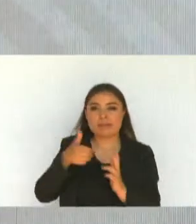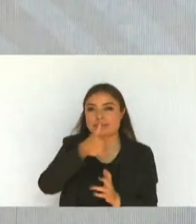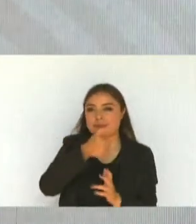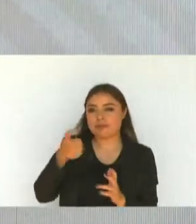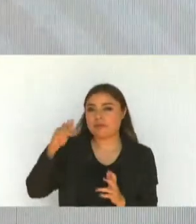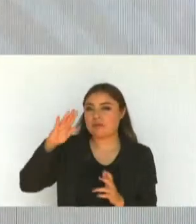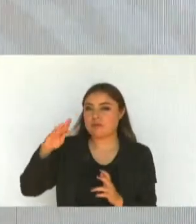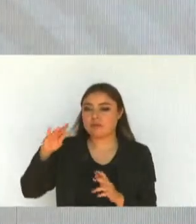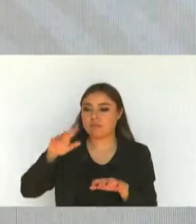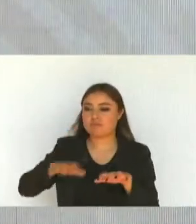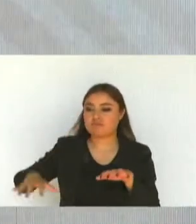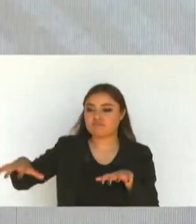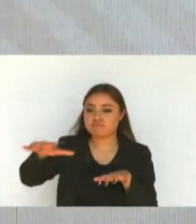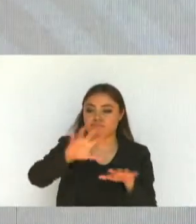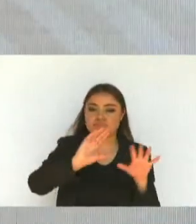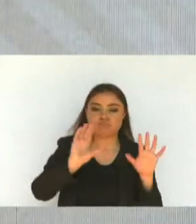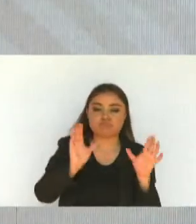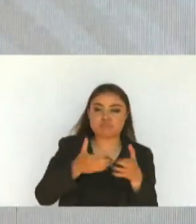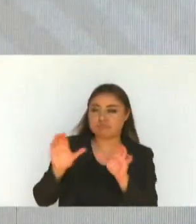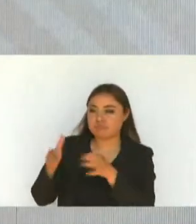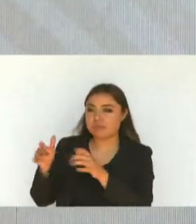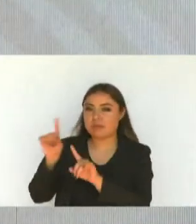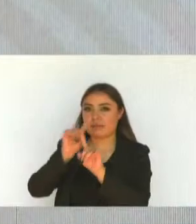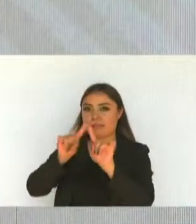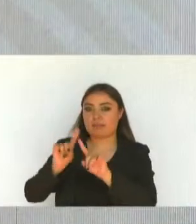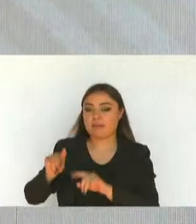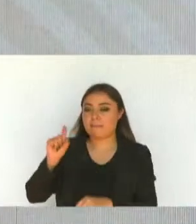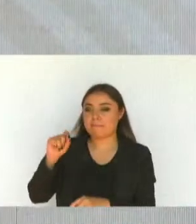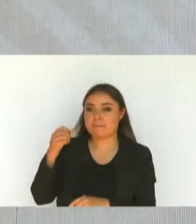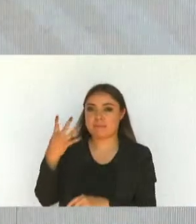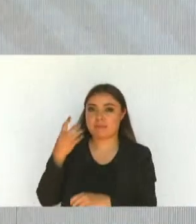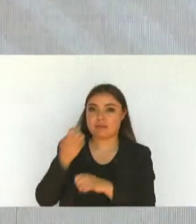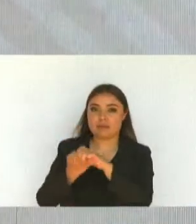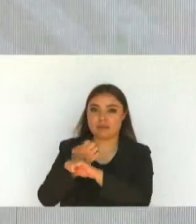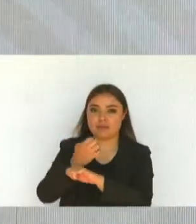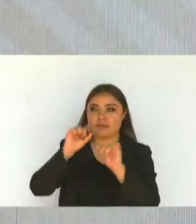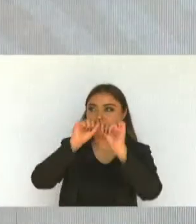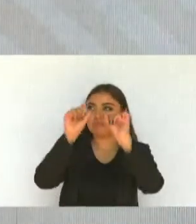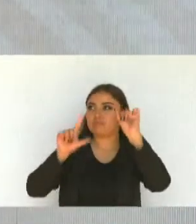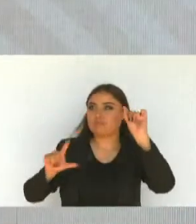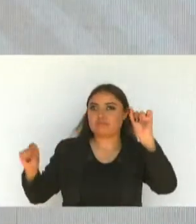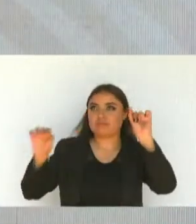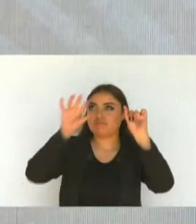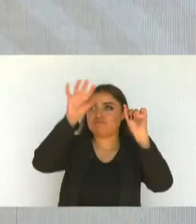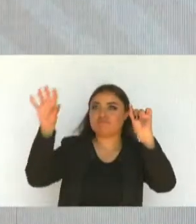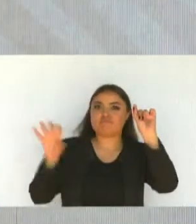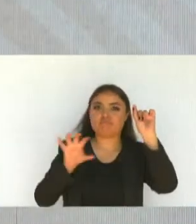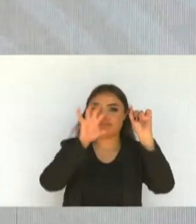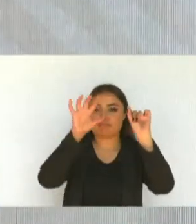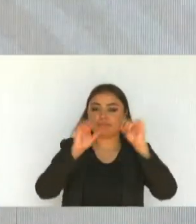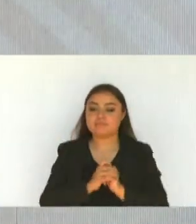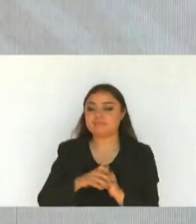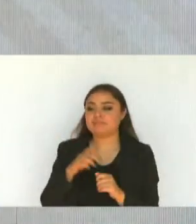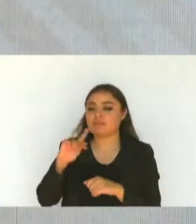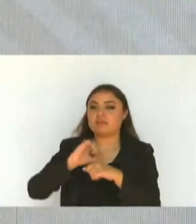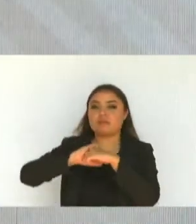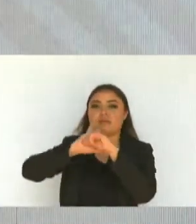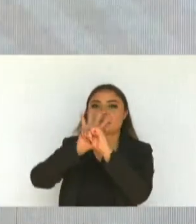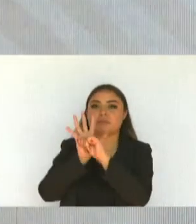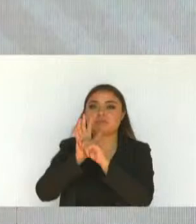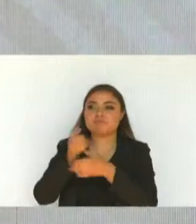690 comunidades ubicadas en 24 estados de la República. La pandemia puso a prueba